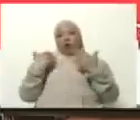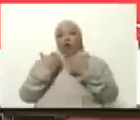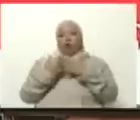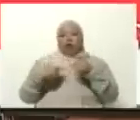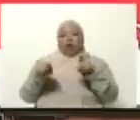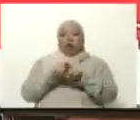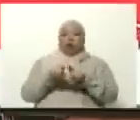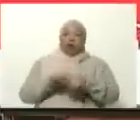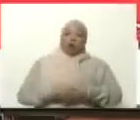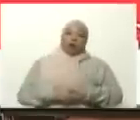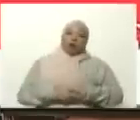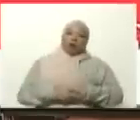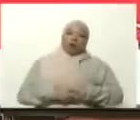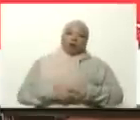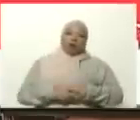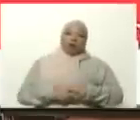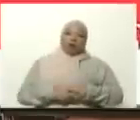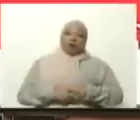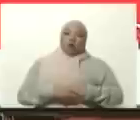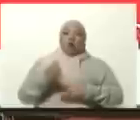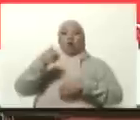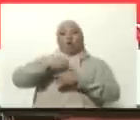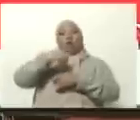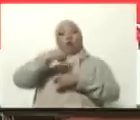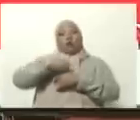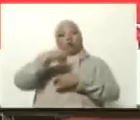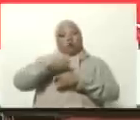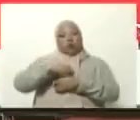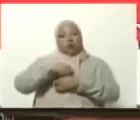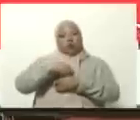venció. Y las venció, ¿saben por qué? Porque tenía los votos.